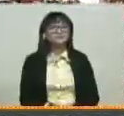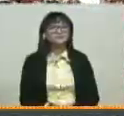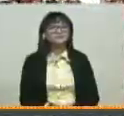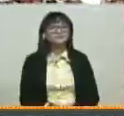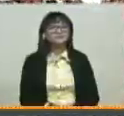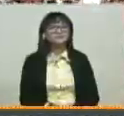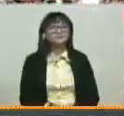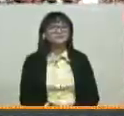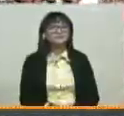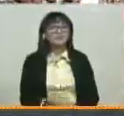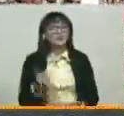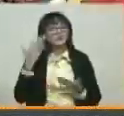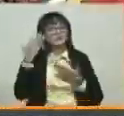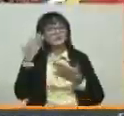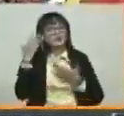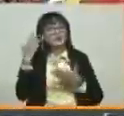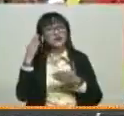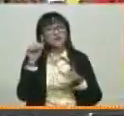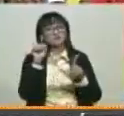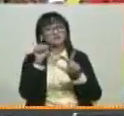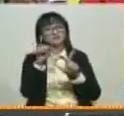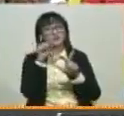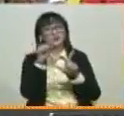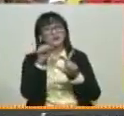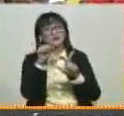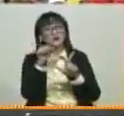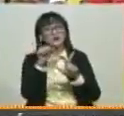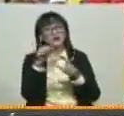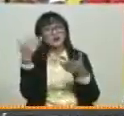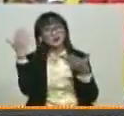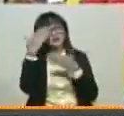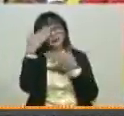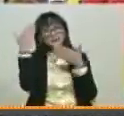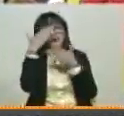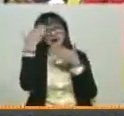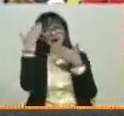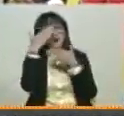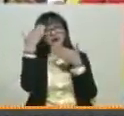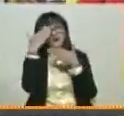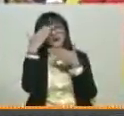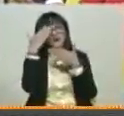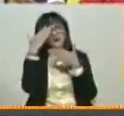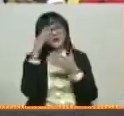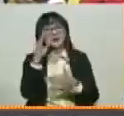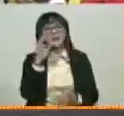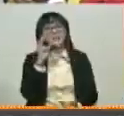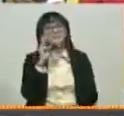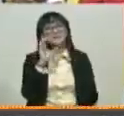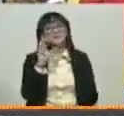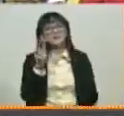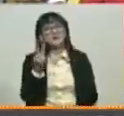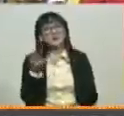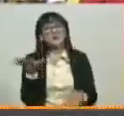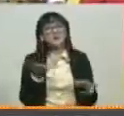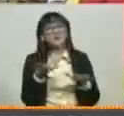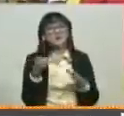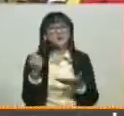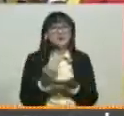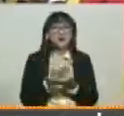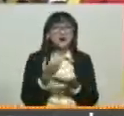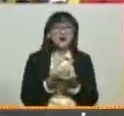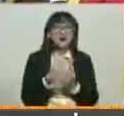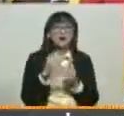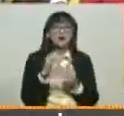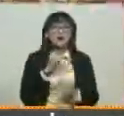Quiero darle mi saludo al Gran Polo Patriótico, a los Tupamaros, al PCB, al Movimiento Evangélico